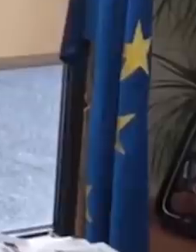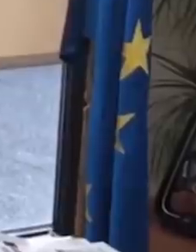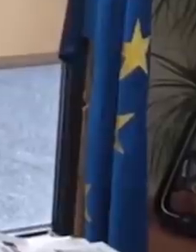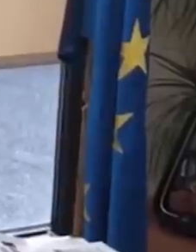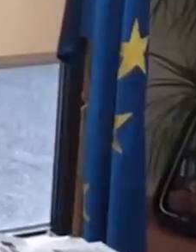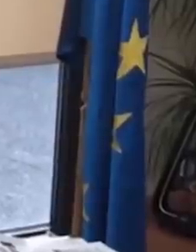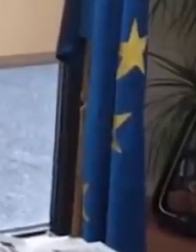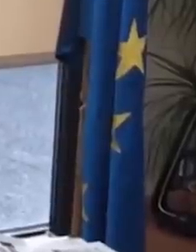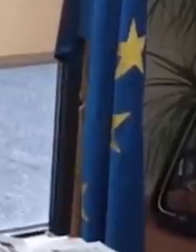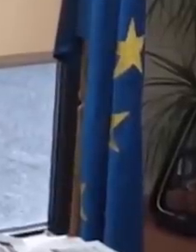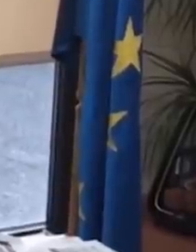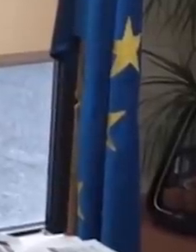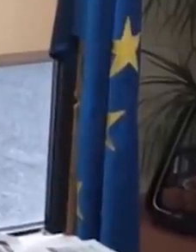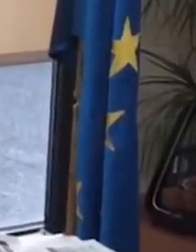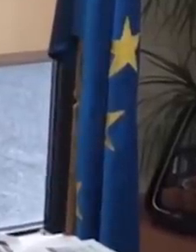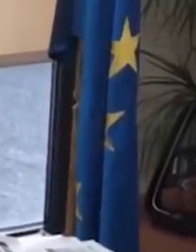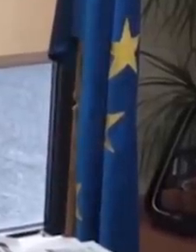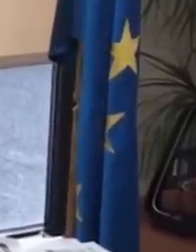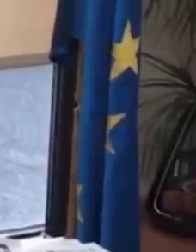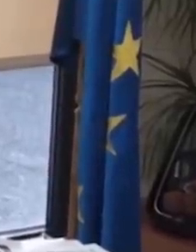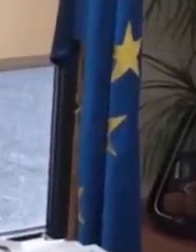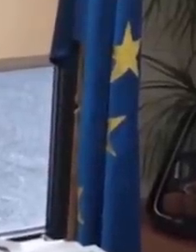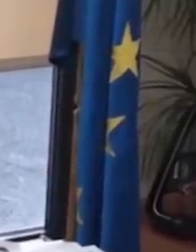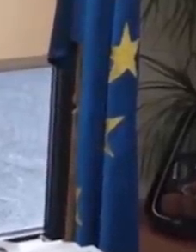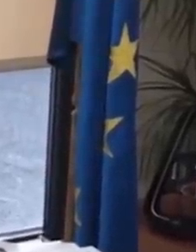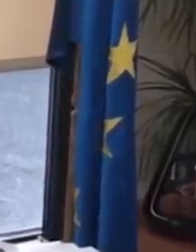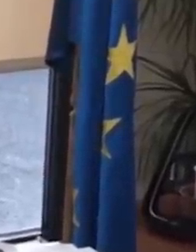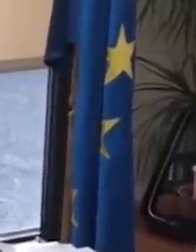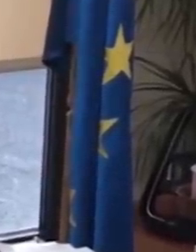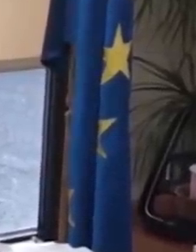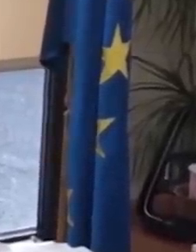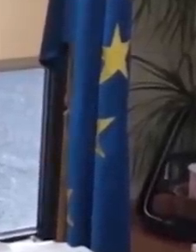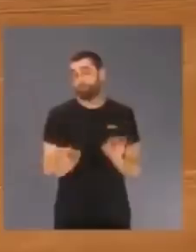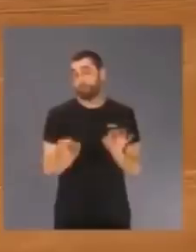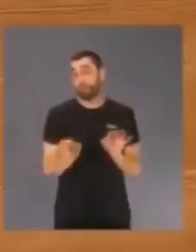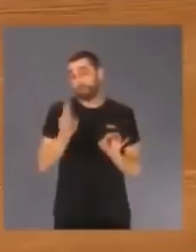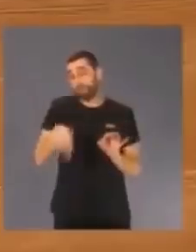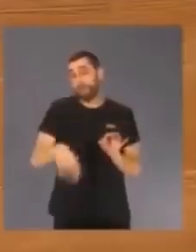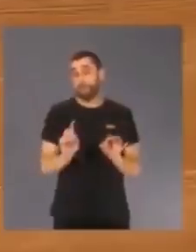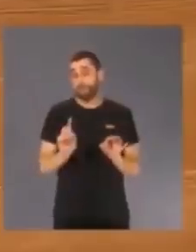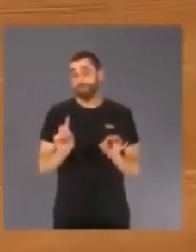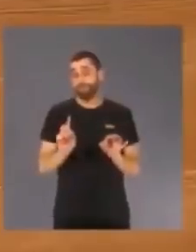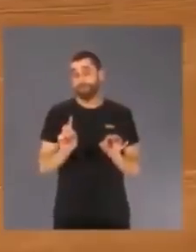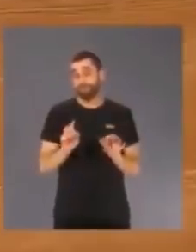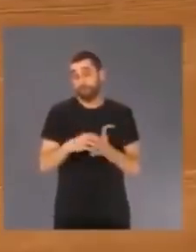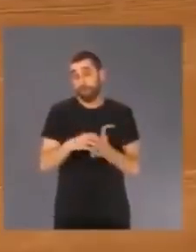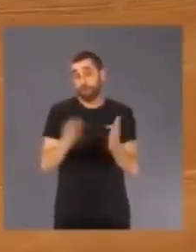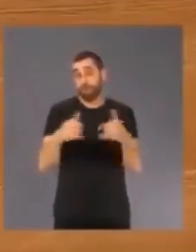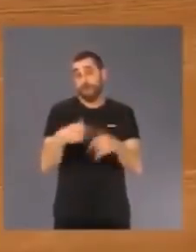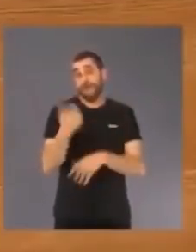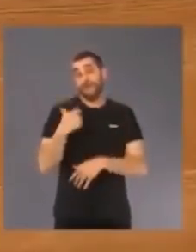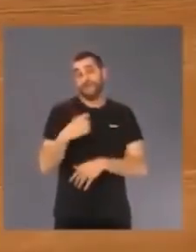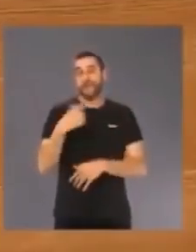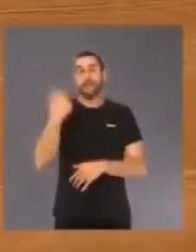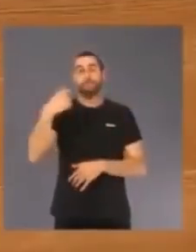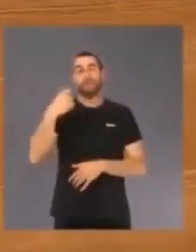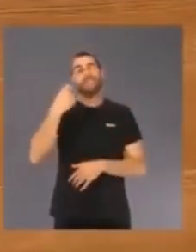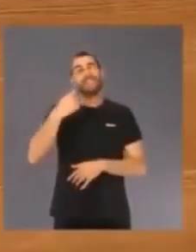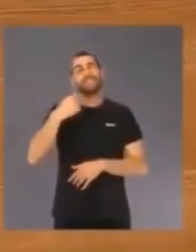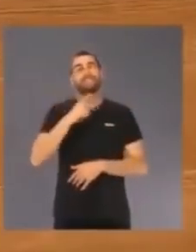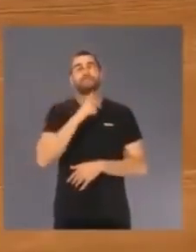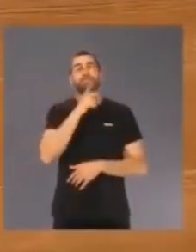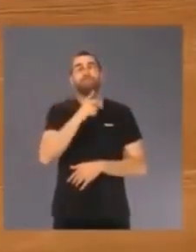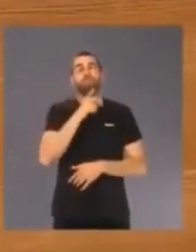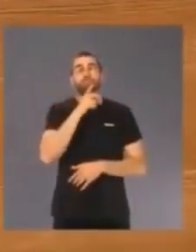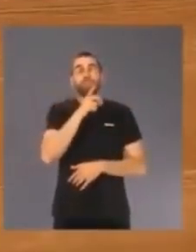público como pasa en Navarra, como pasa en Murcia, en Andalucía, donde se tienen esos datos gracias a una queja,